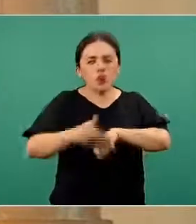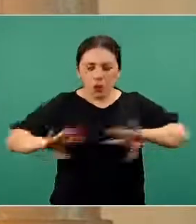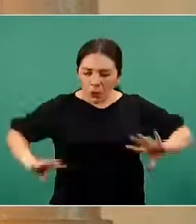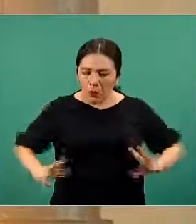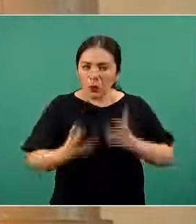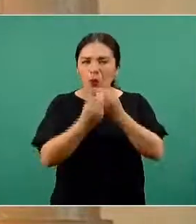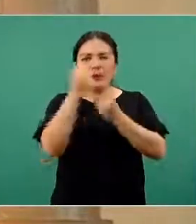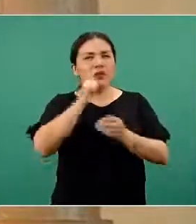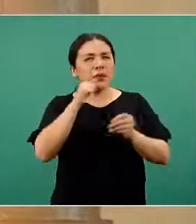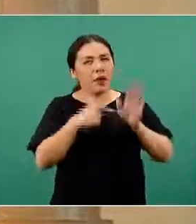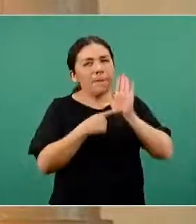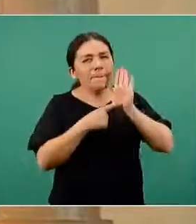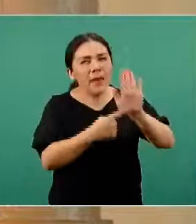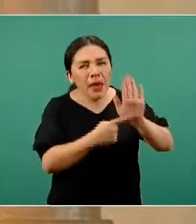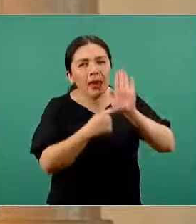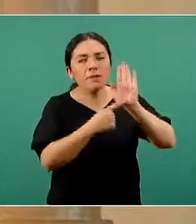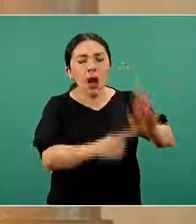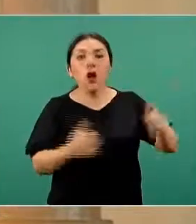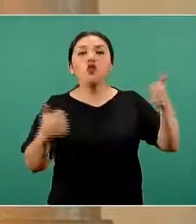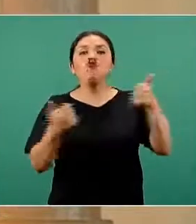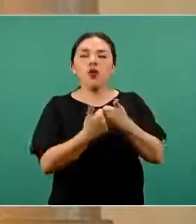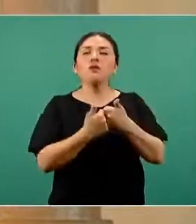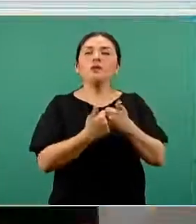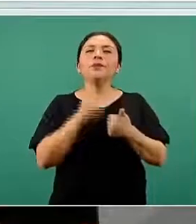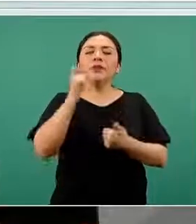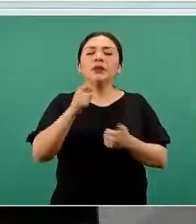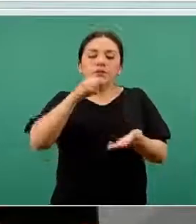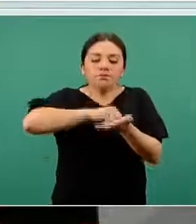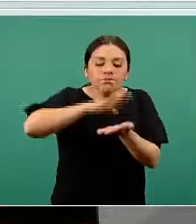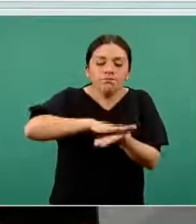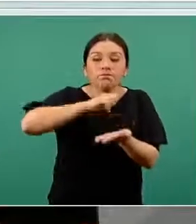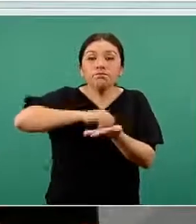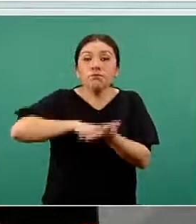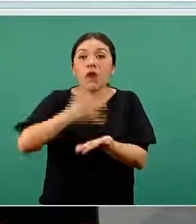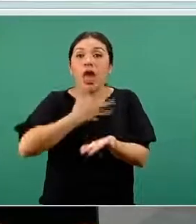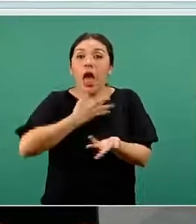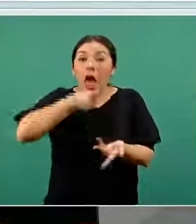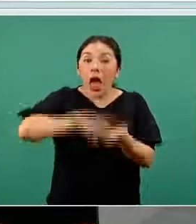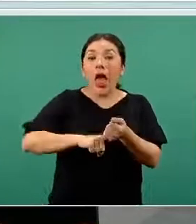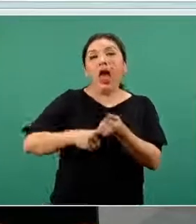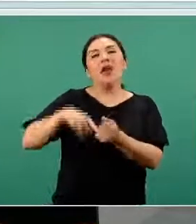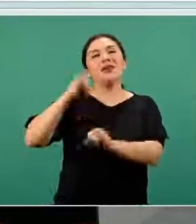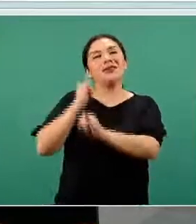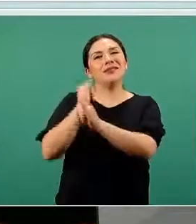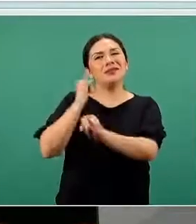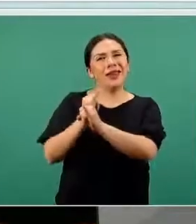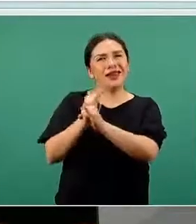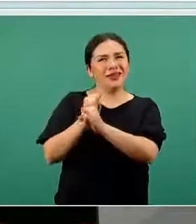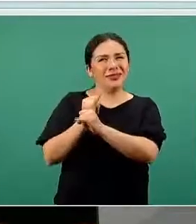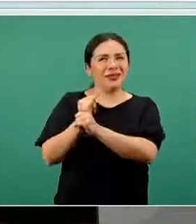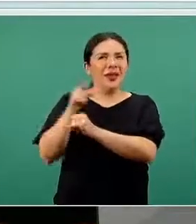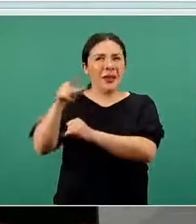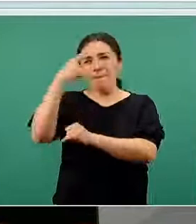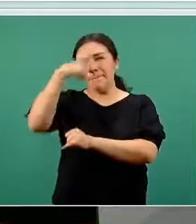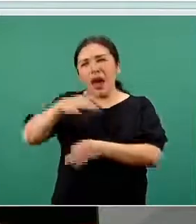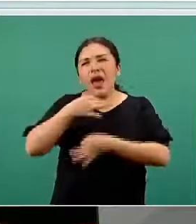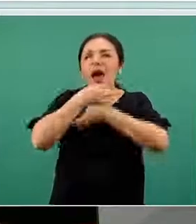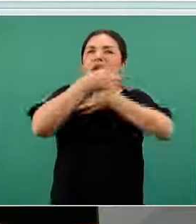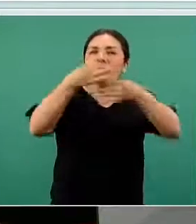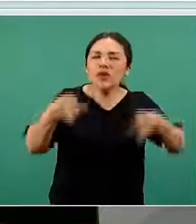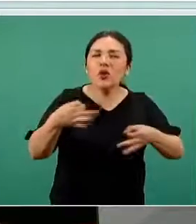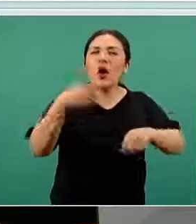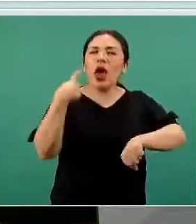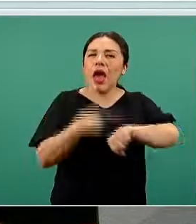hemos presentado a través de lo que se queda registrado en nuestras plataformas de aviso